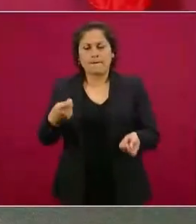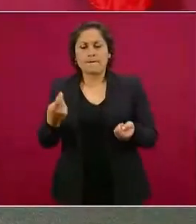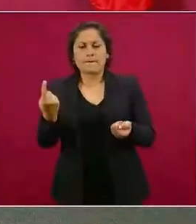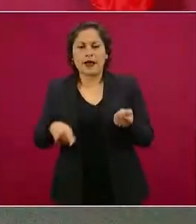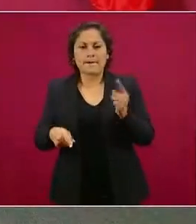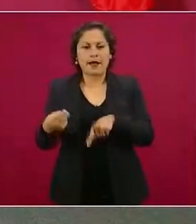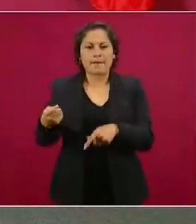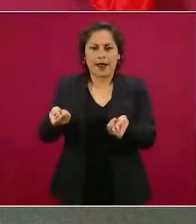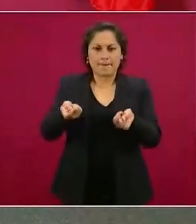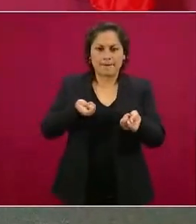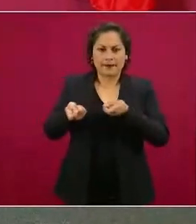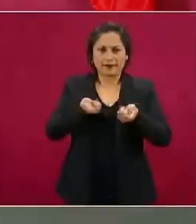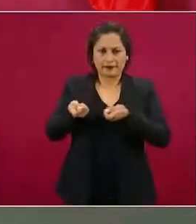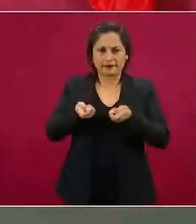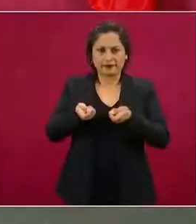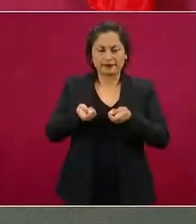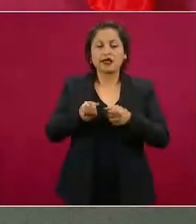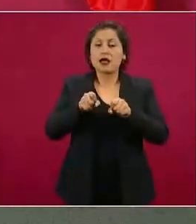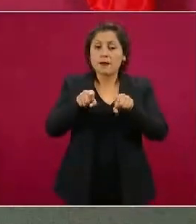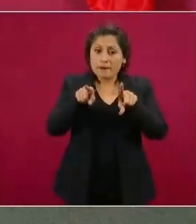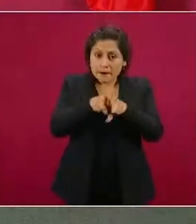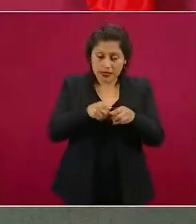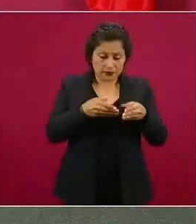los jefes de jefes,